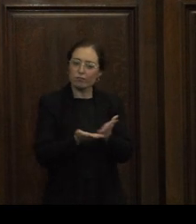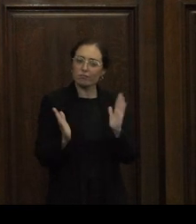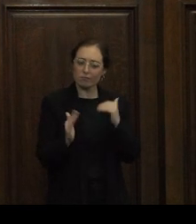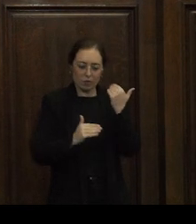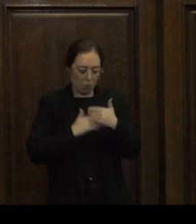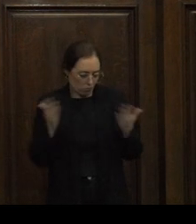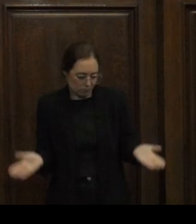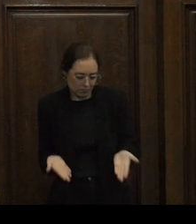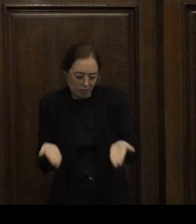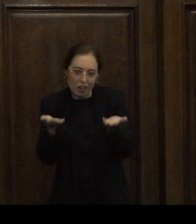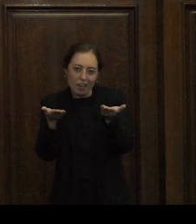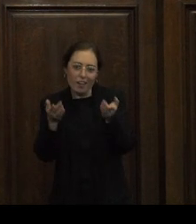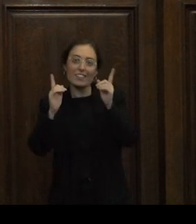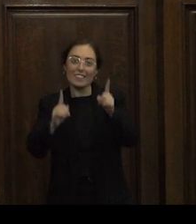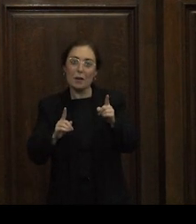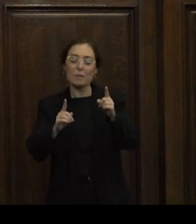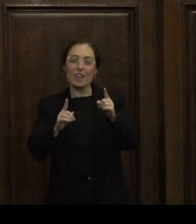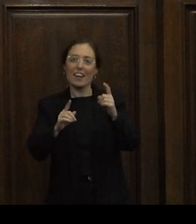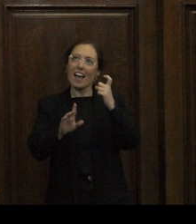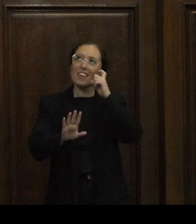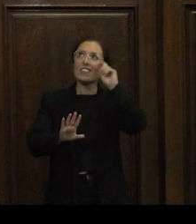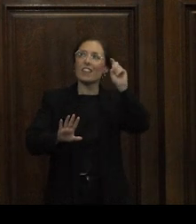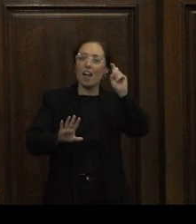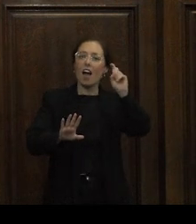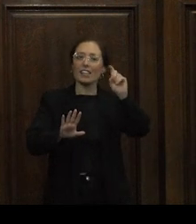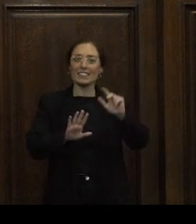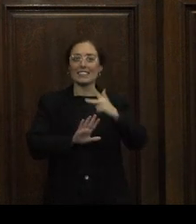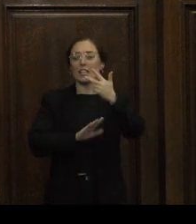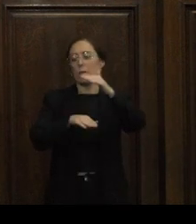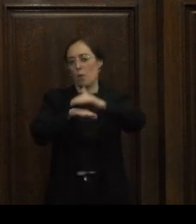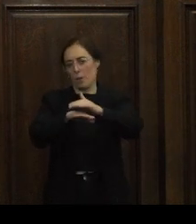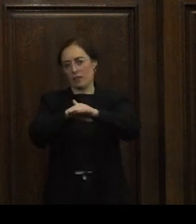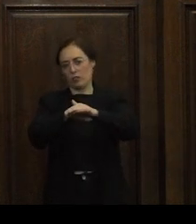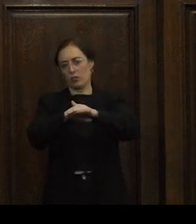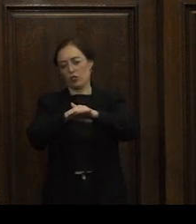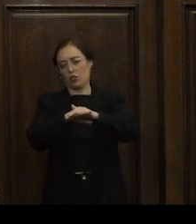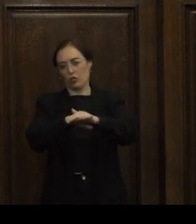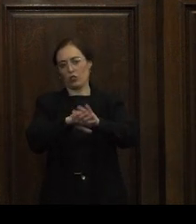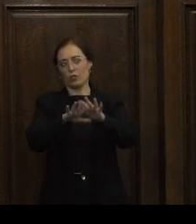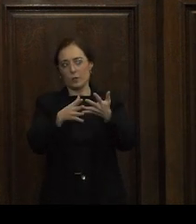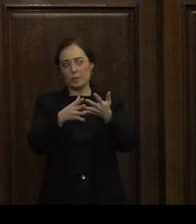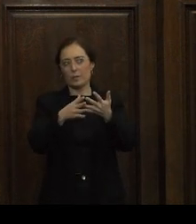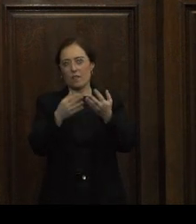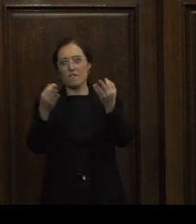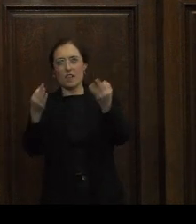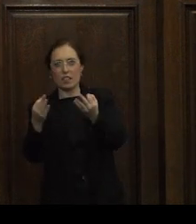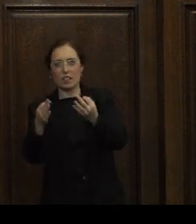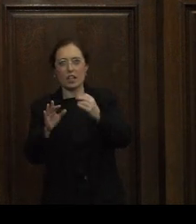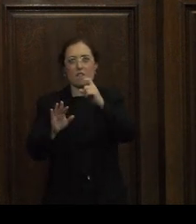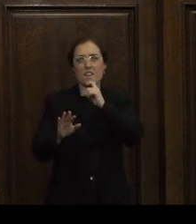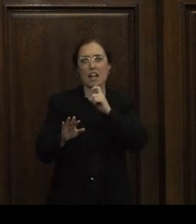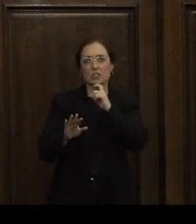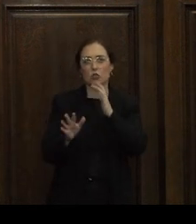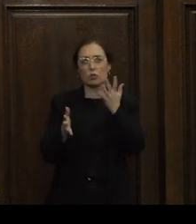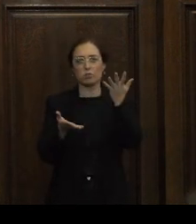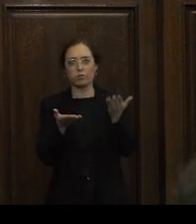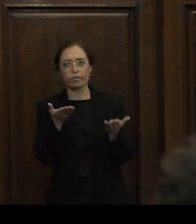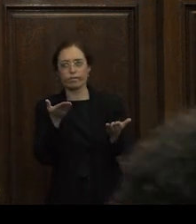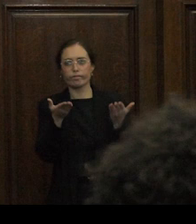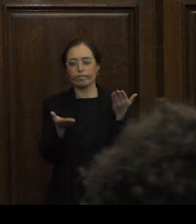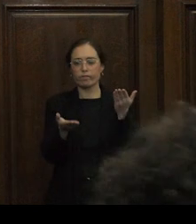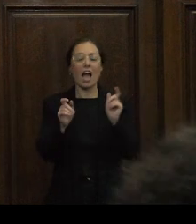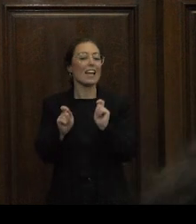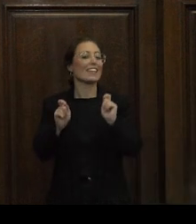Y particularmente con este eje, este tercer eje, ¿no? Que se refiere a las definiciones de lo verdadero y lo falso que